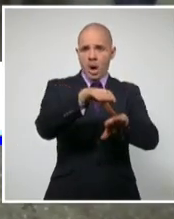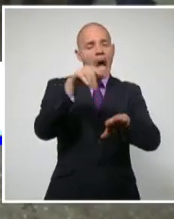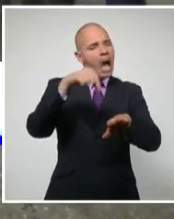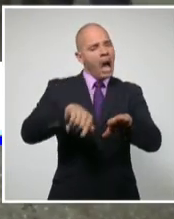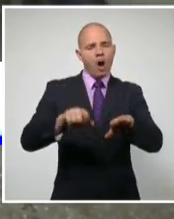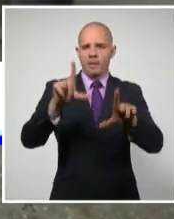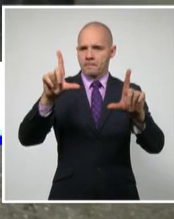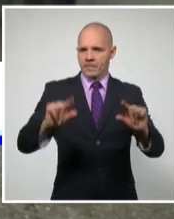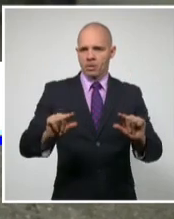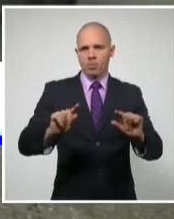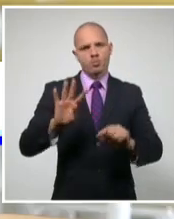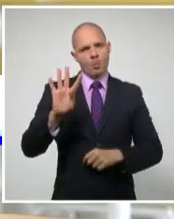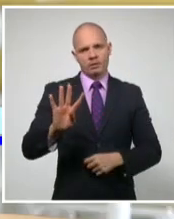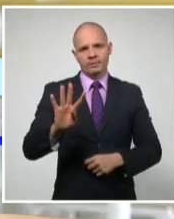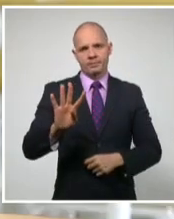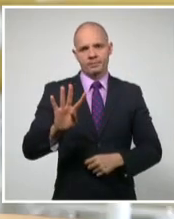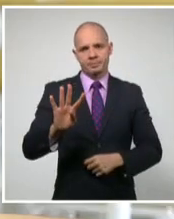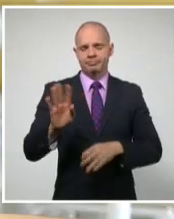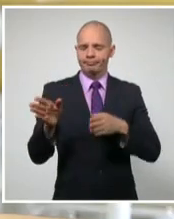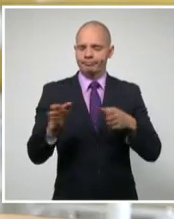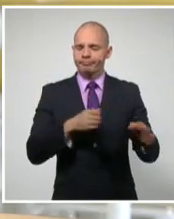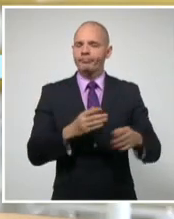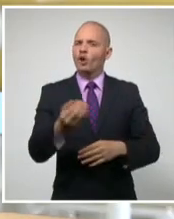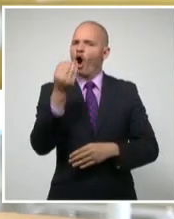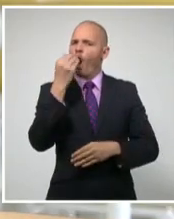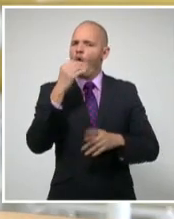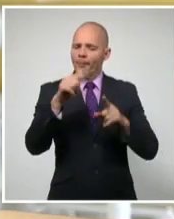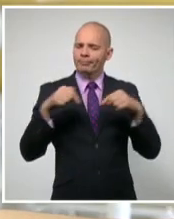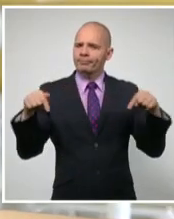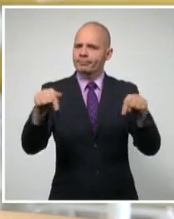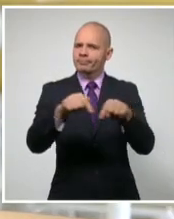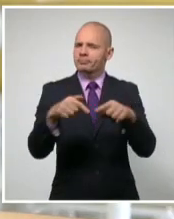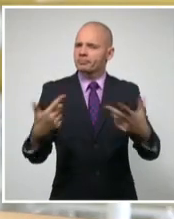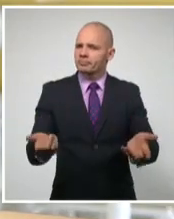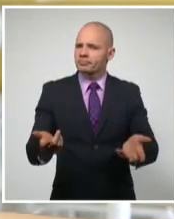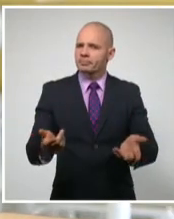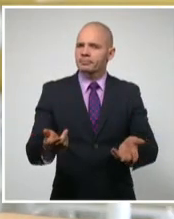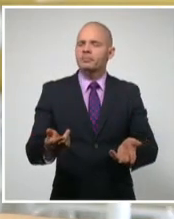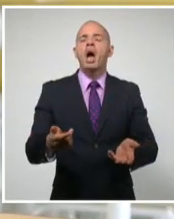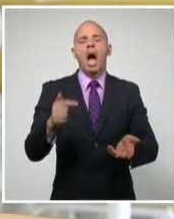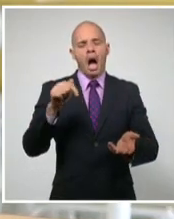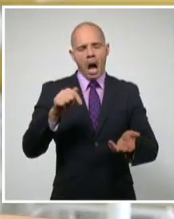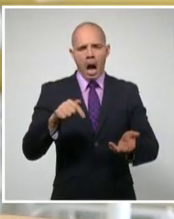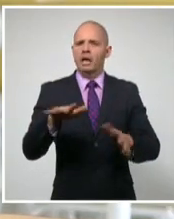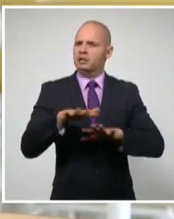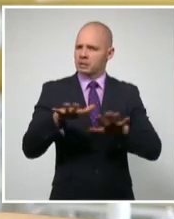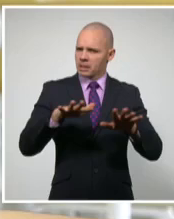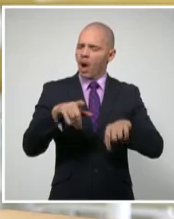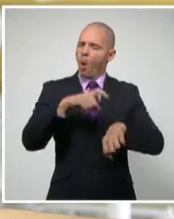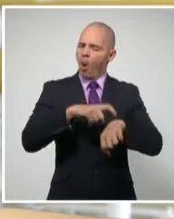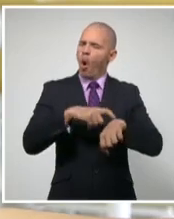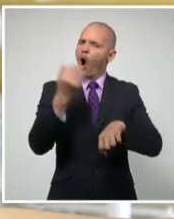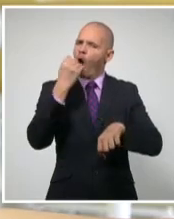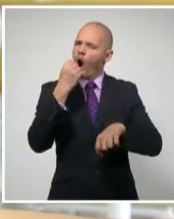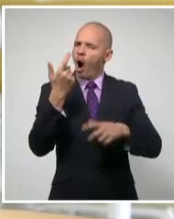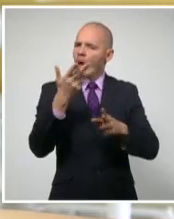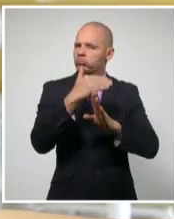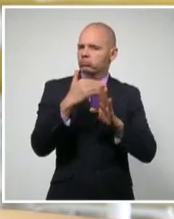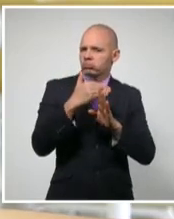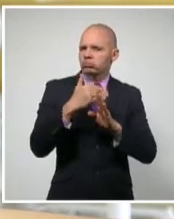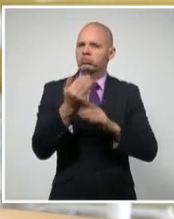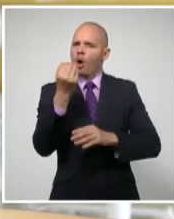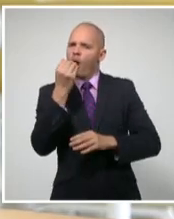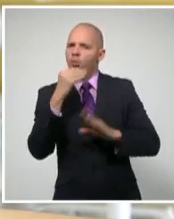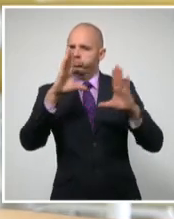los comedores. Además, trabajamos en la reorganización de los horarios de almuerzo y comida